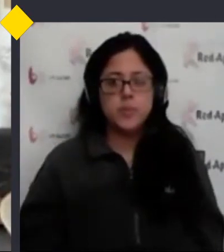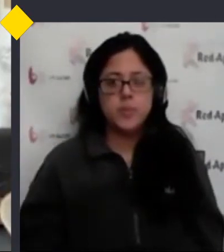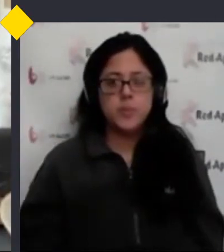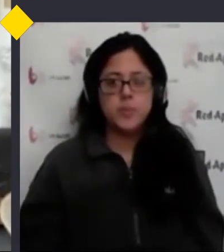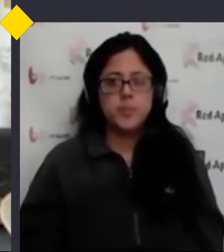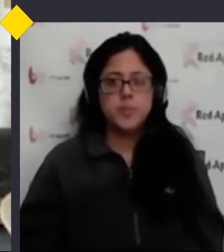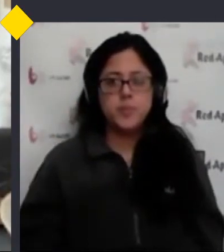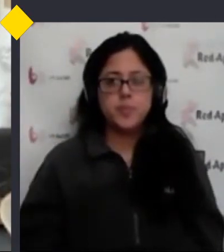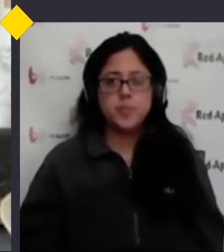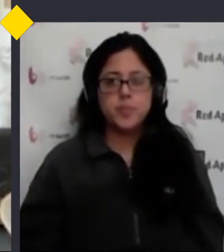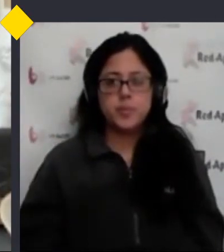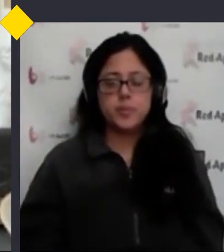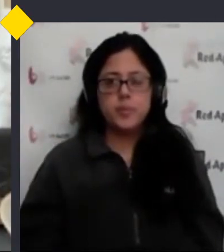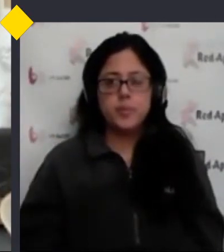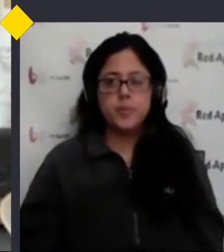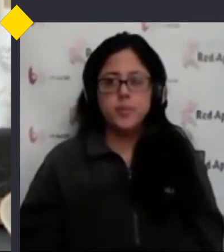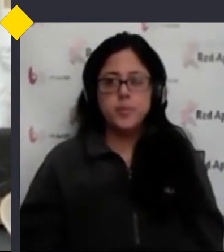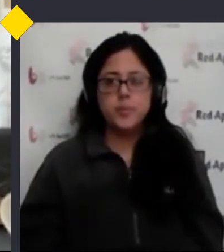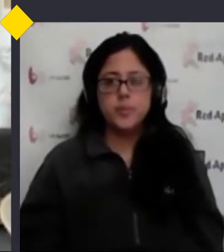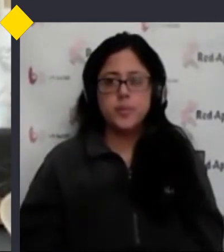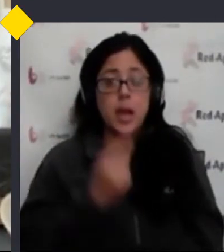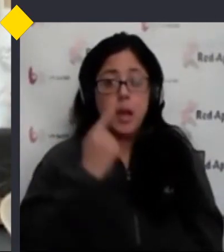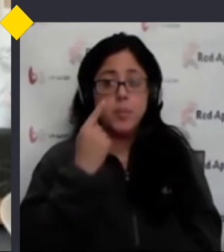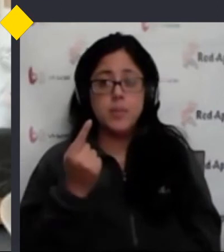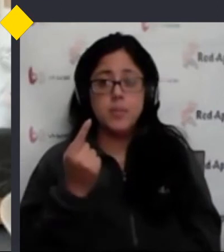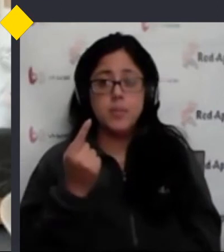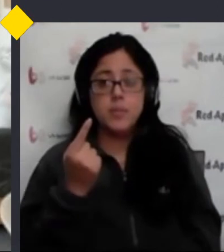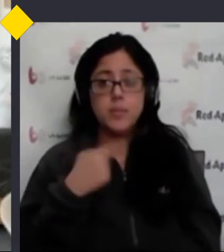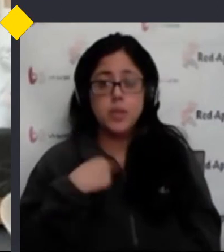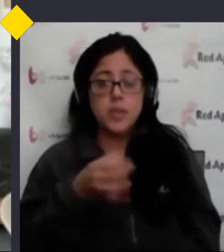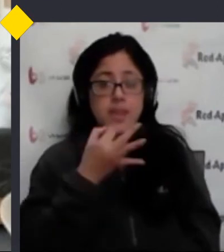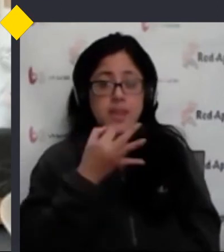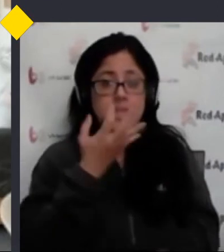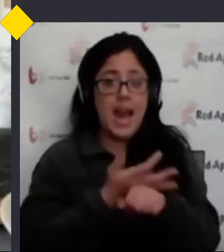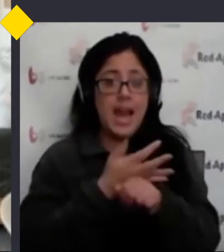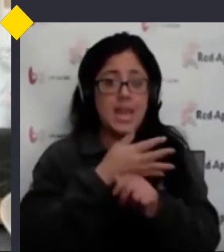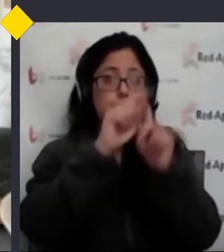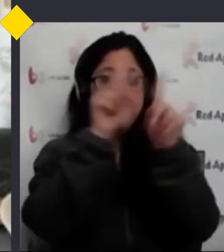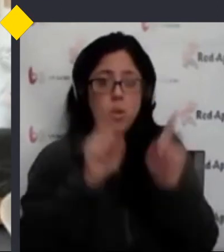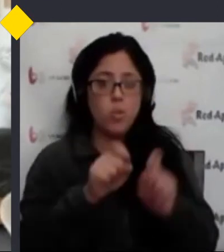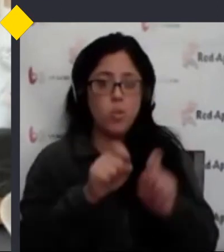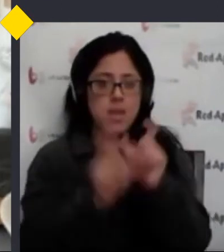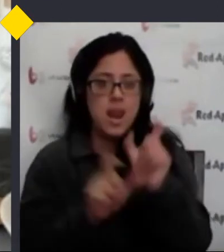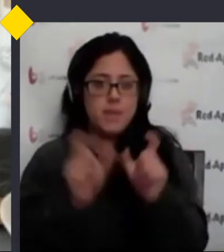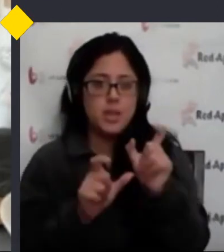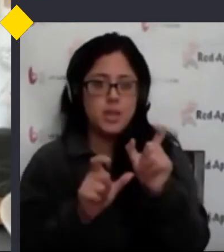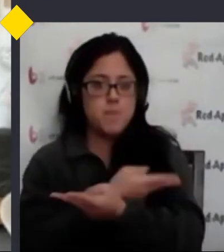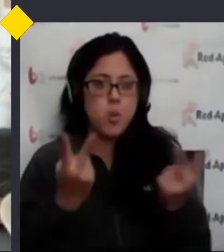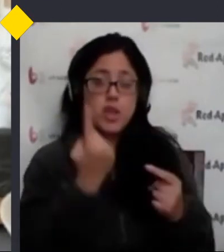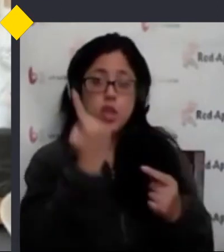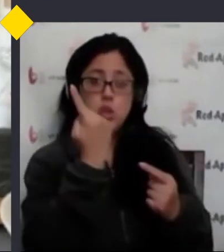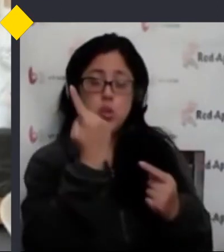Ahí. Sí. No, que quería comentarte que están llegando preguntas del público y justamente una de las